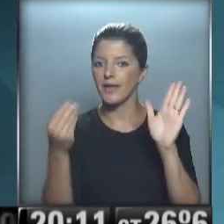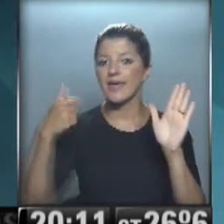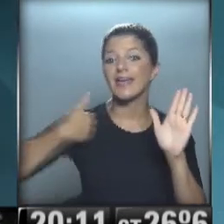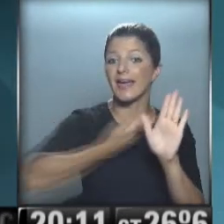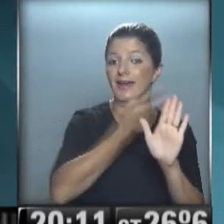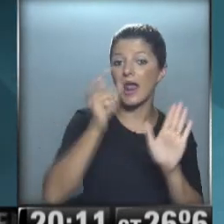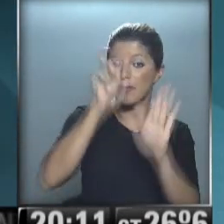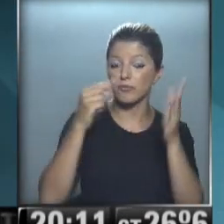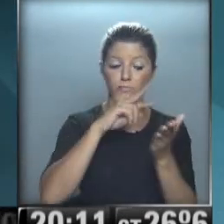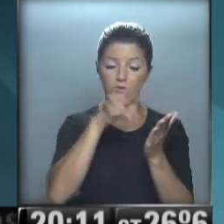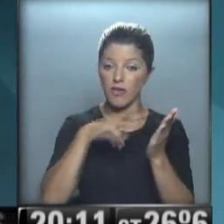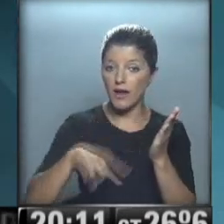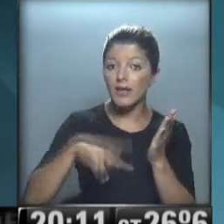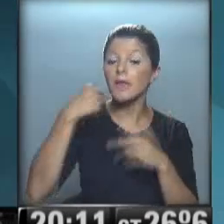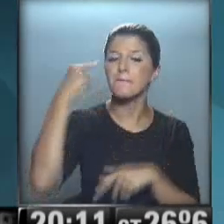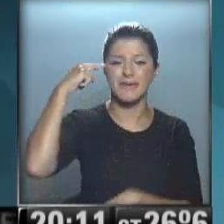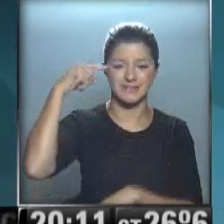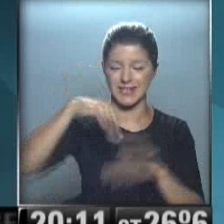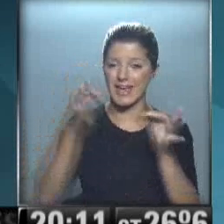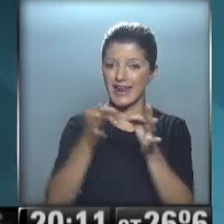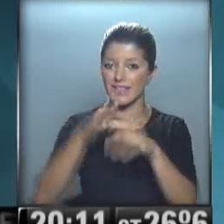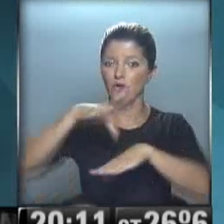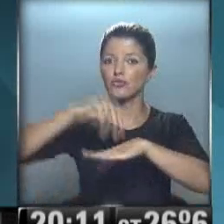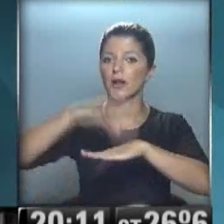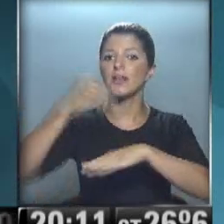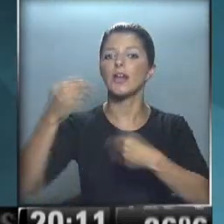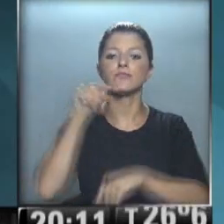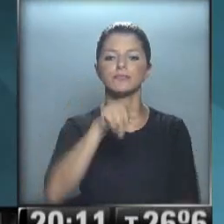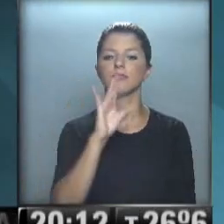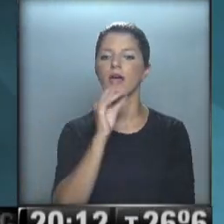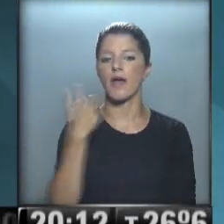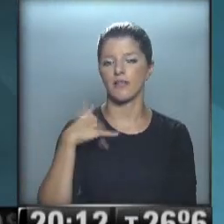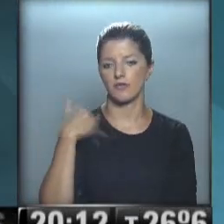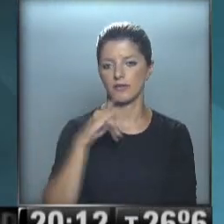de los lectores cree que la soberanía de las islas debe ser de la Argentina.